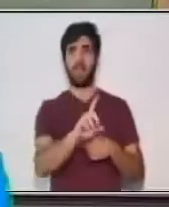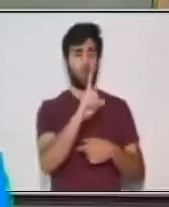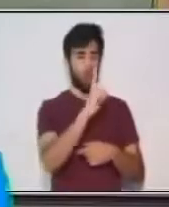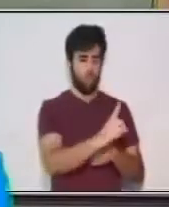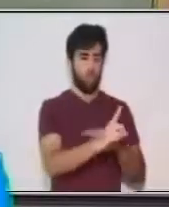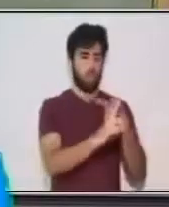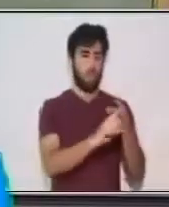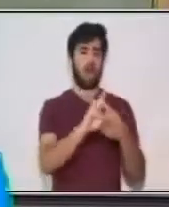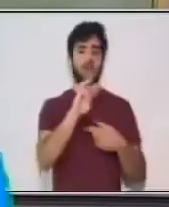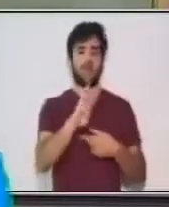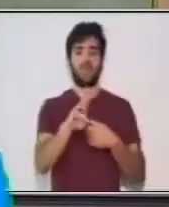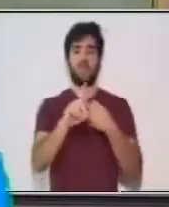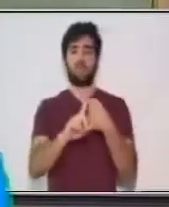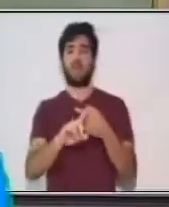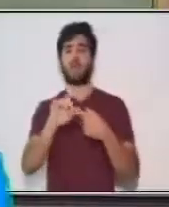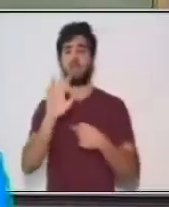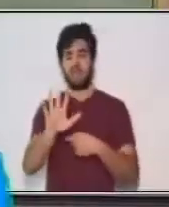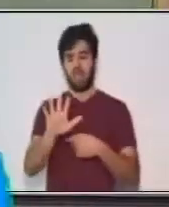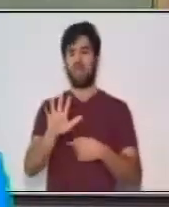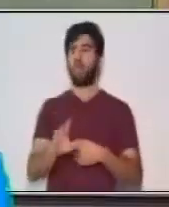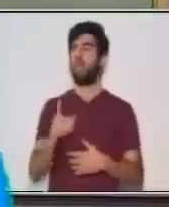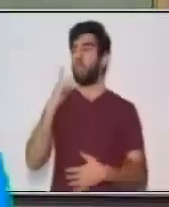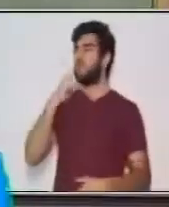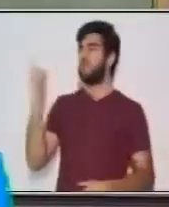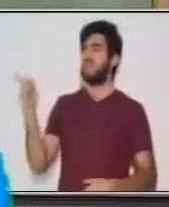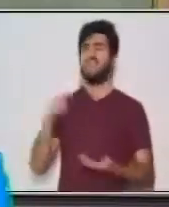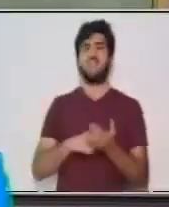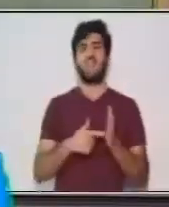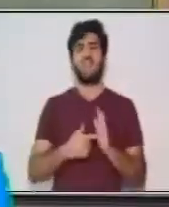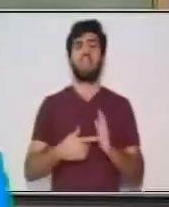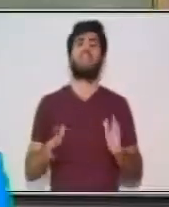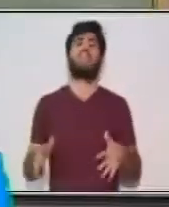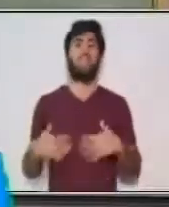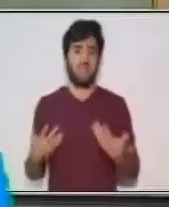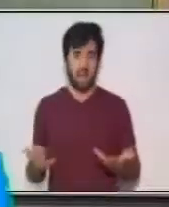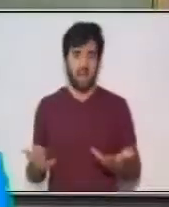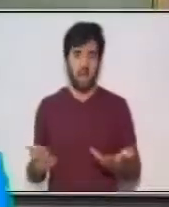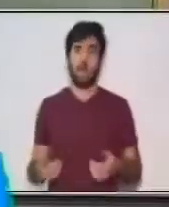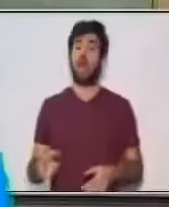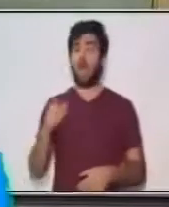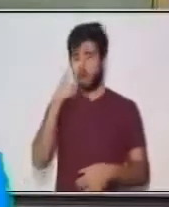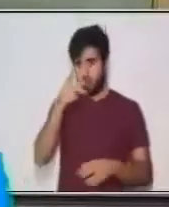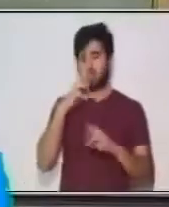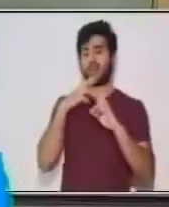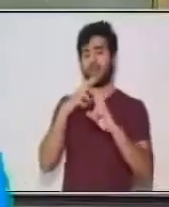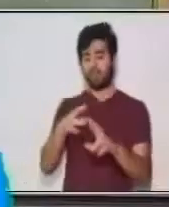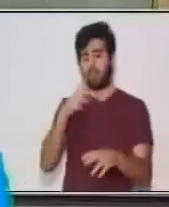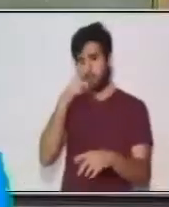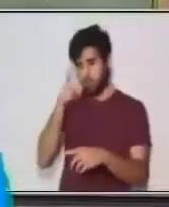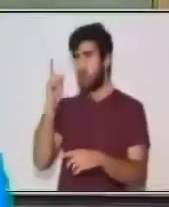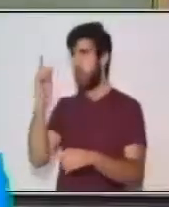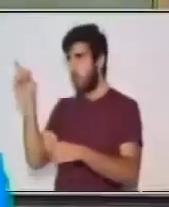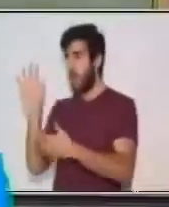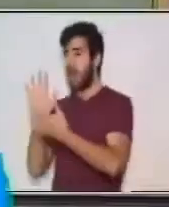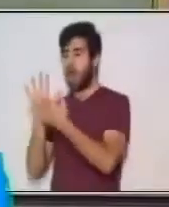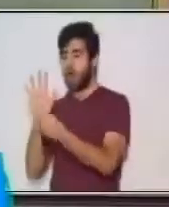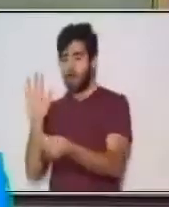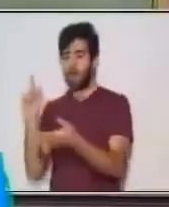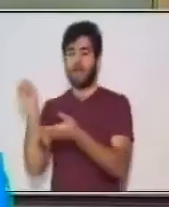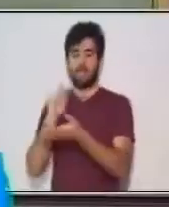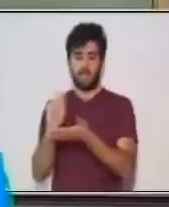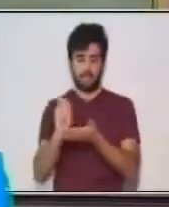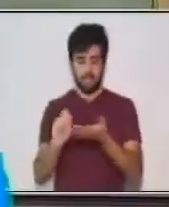5. ¿Esto qué es? Dilo en voz alta en casa, escríbelo en tu cuaderno en una hoja.